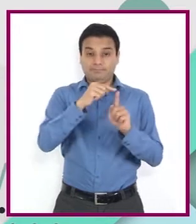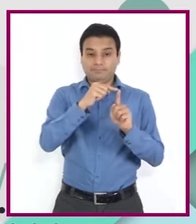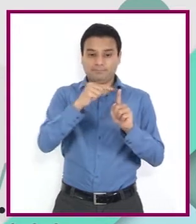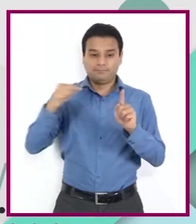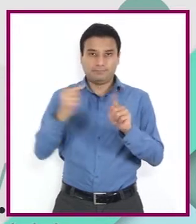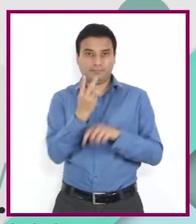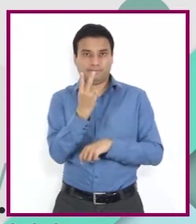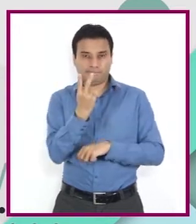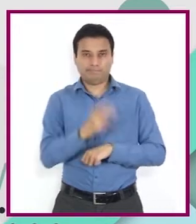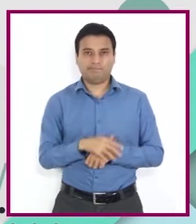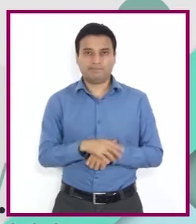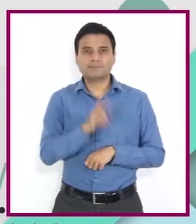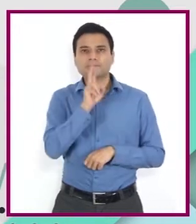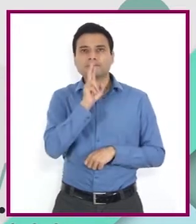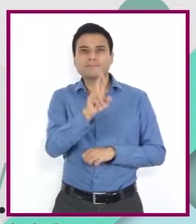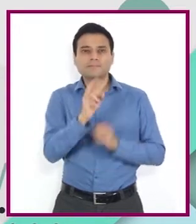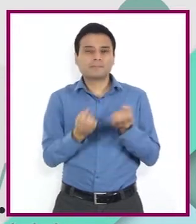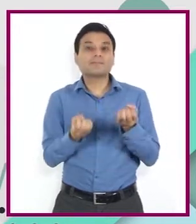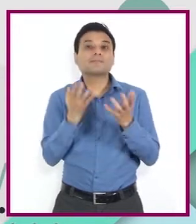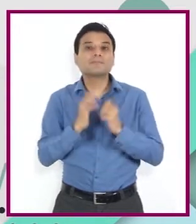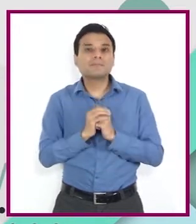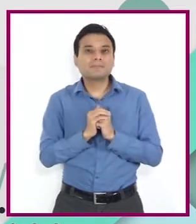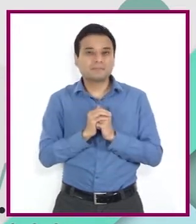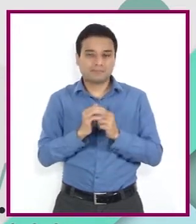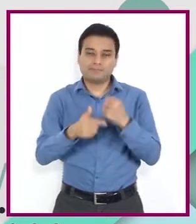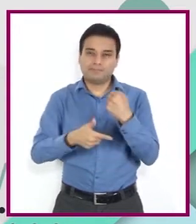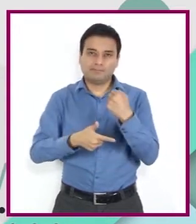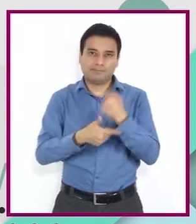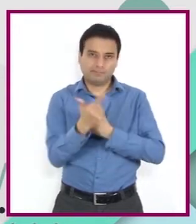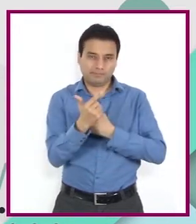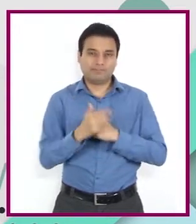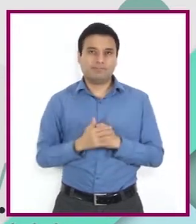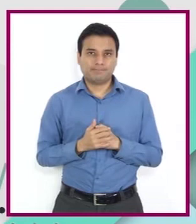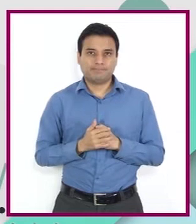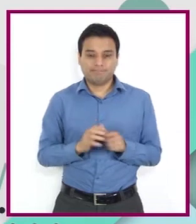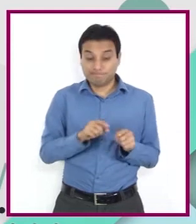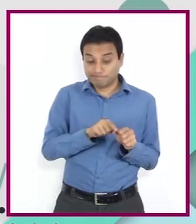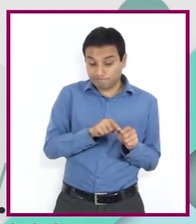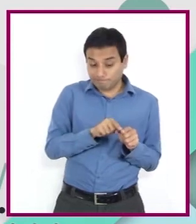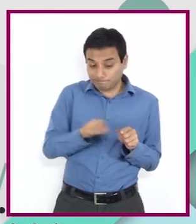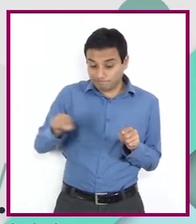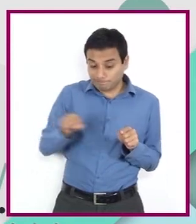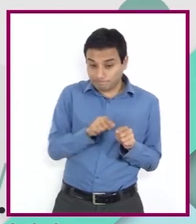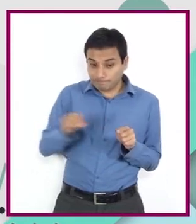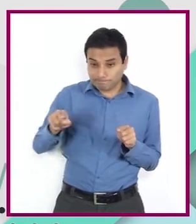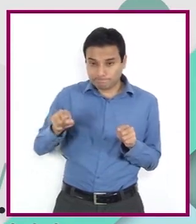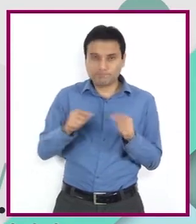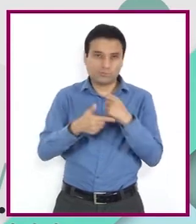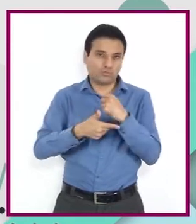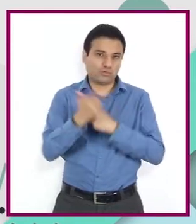metros y obtenemos como resultado 12 metros, que representan la medida del largo del jardín.